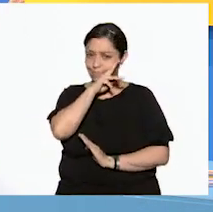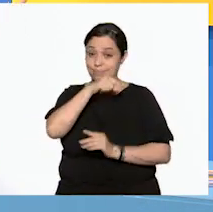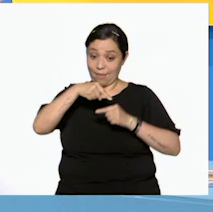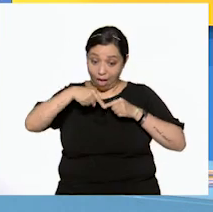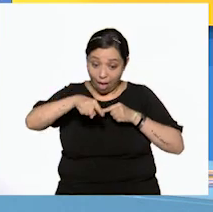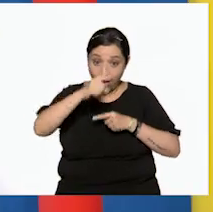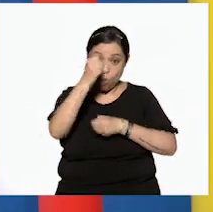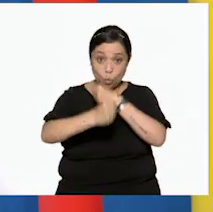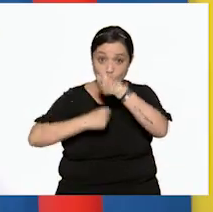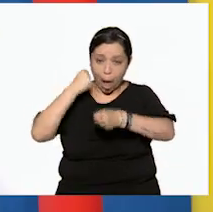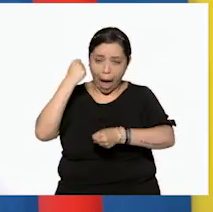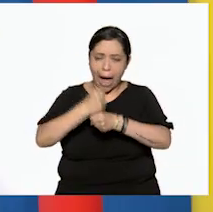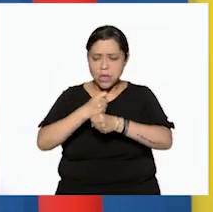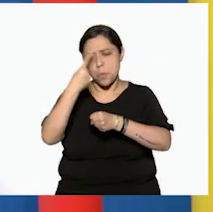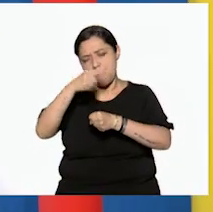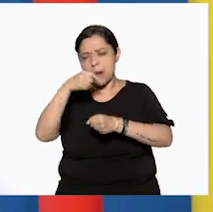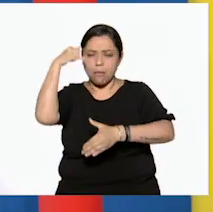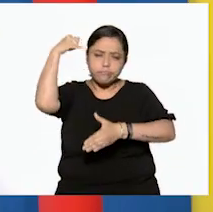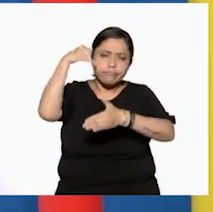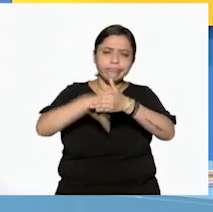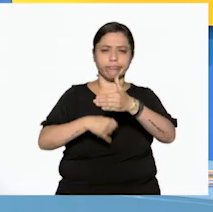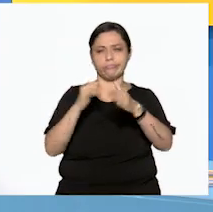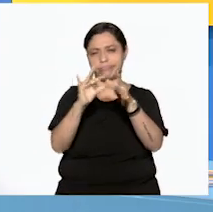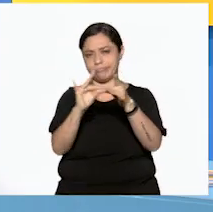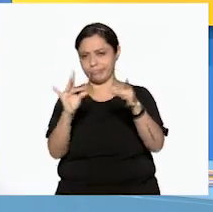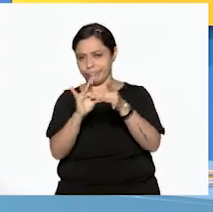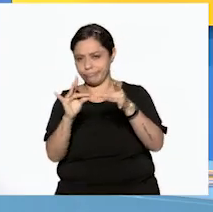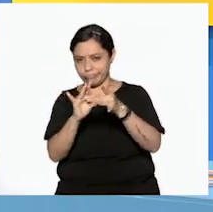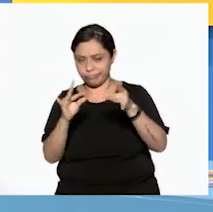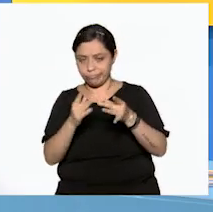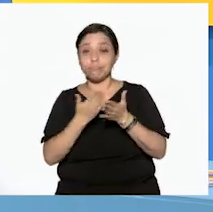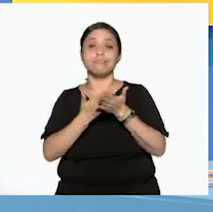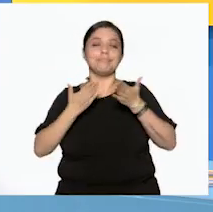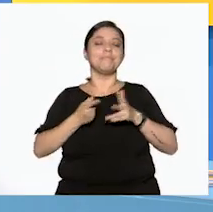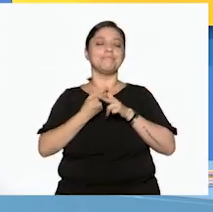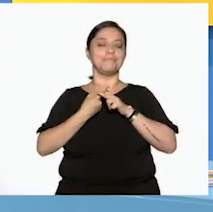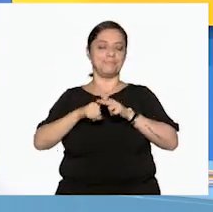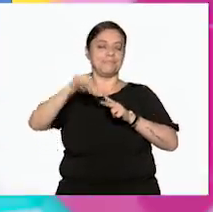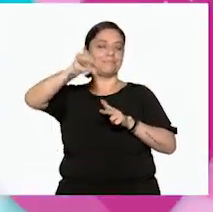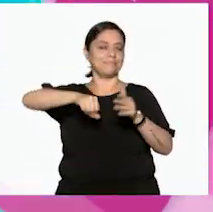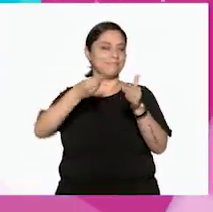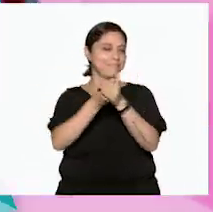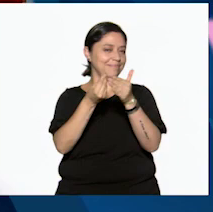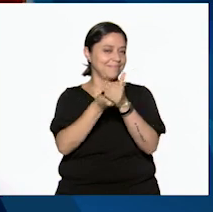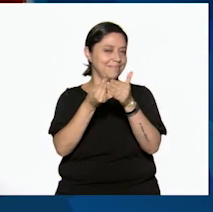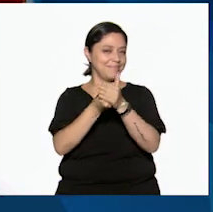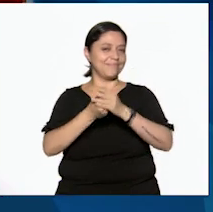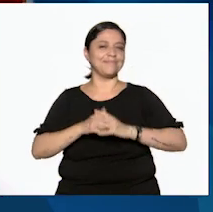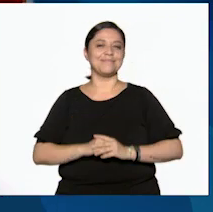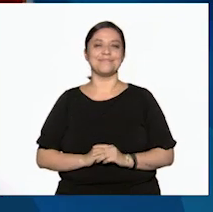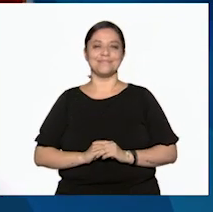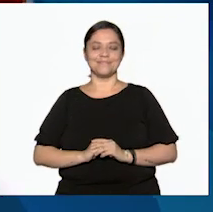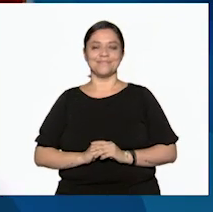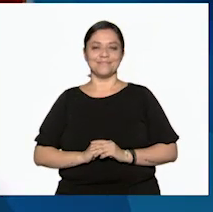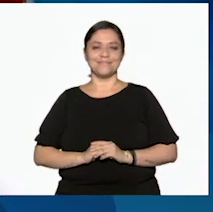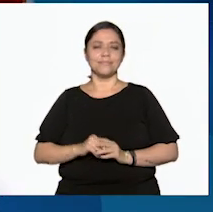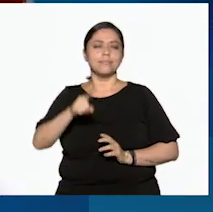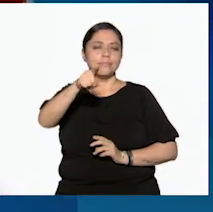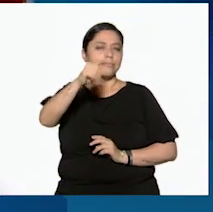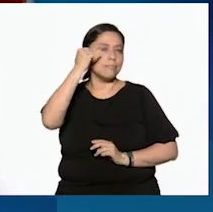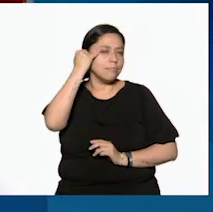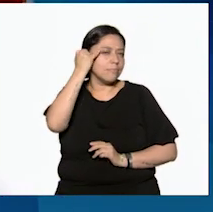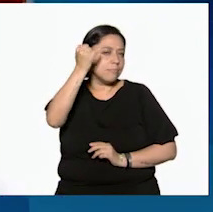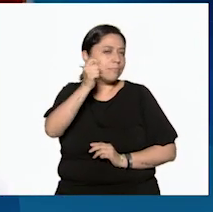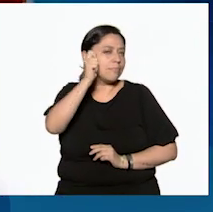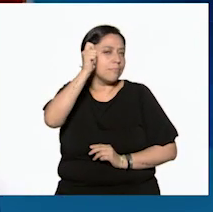ciclo escolar para profundizar en ellos. Ahora sí, comencemos con la clase del día de hoy. ¿Se imaginan